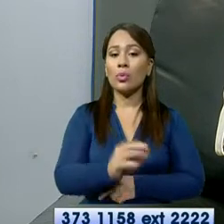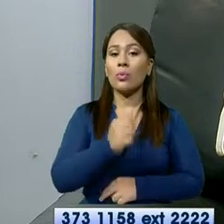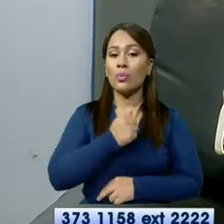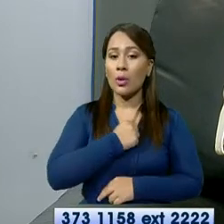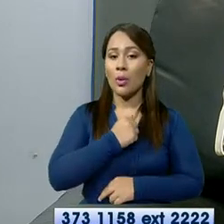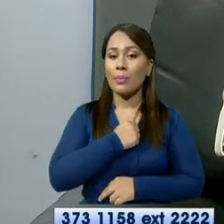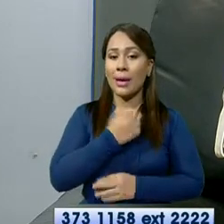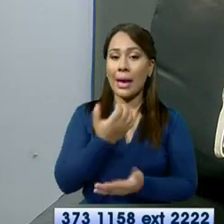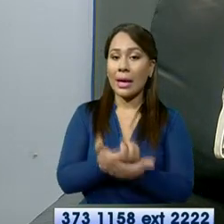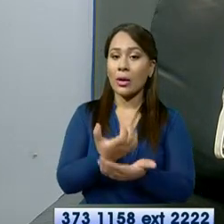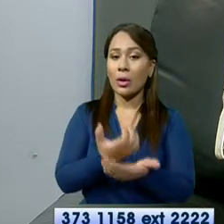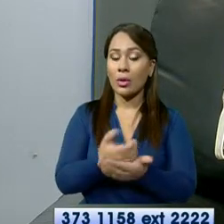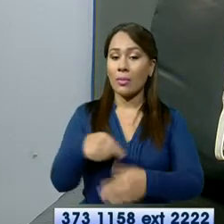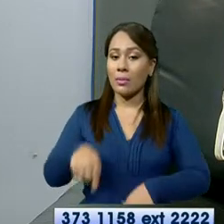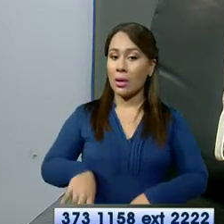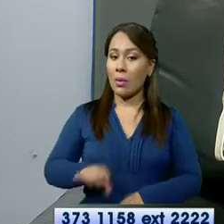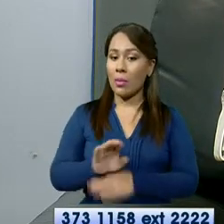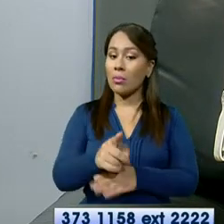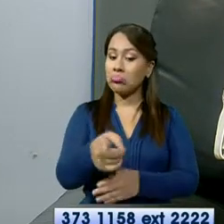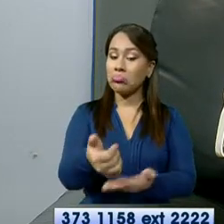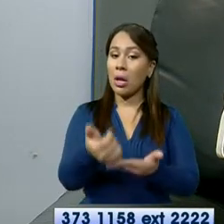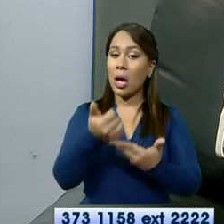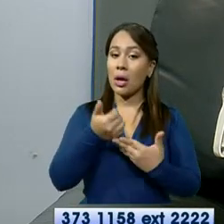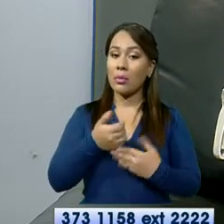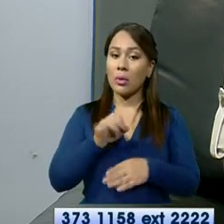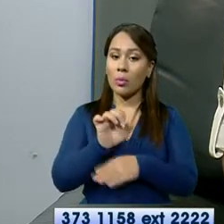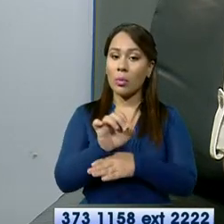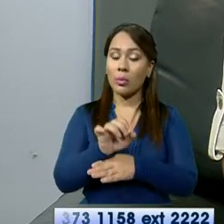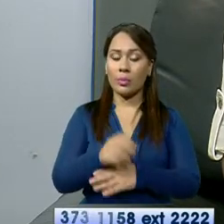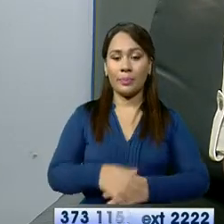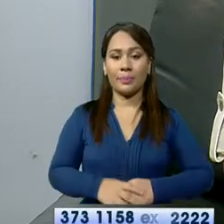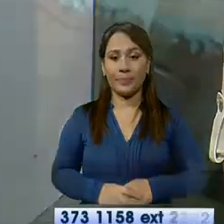historia económica de nuestro país.